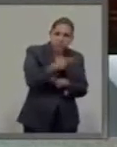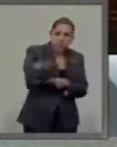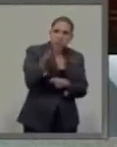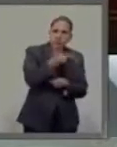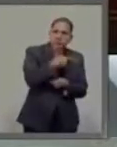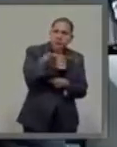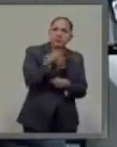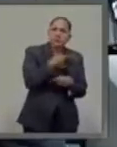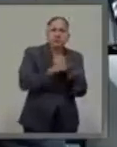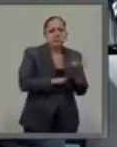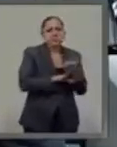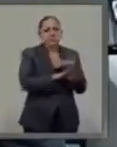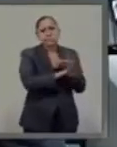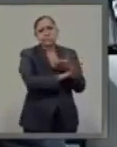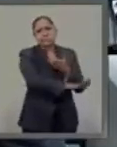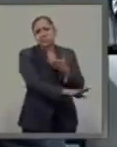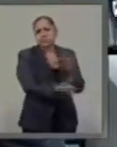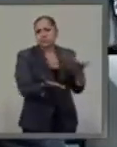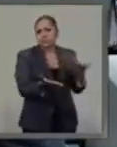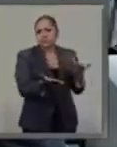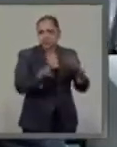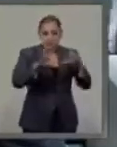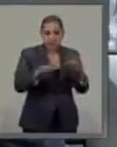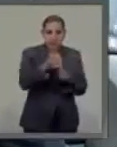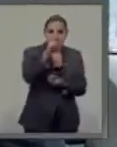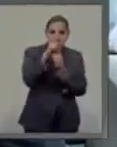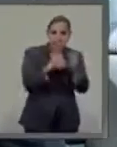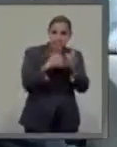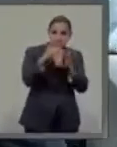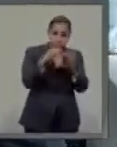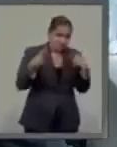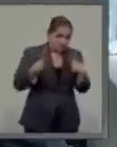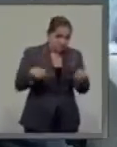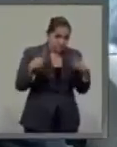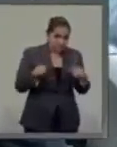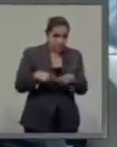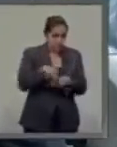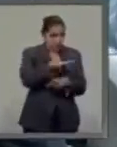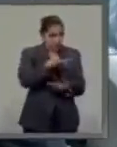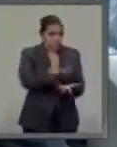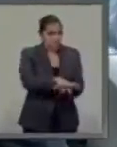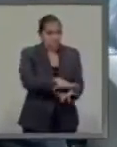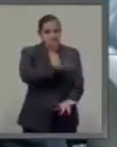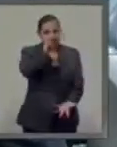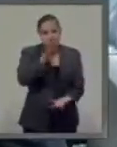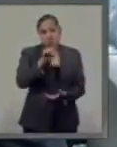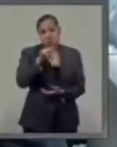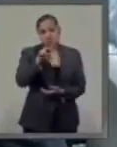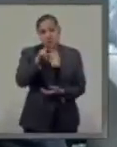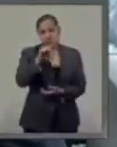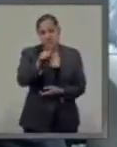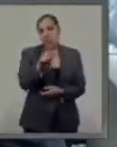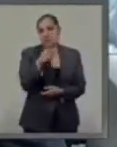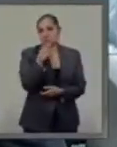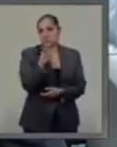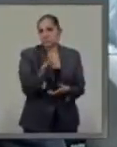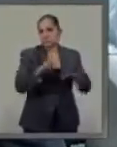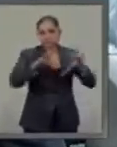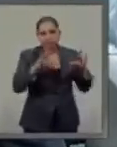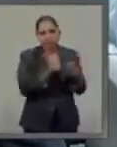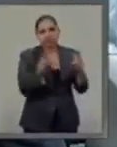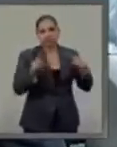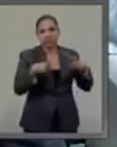casi 70 millones de personas viven en el umbral de la pobreza de acuerdo al Coneval. Esta política